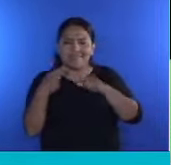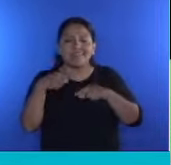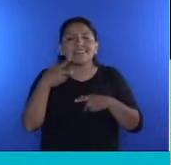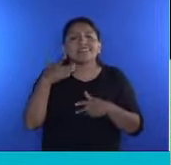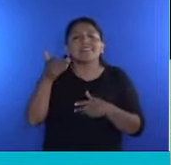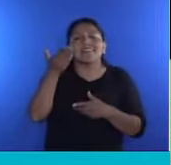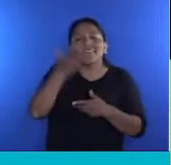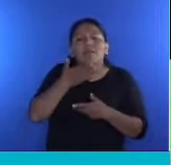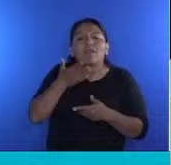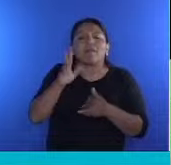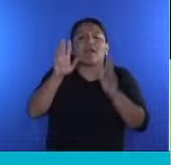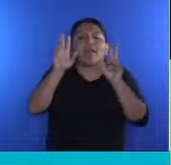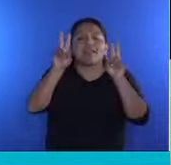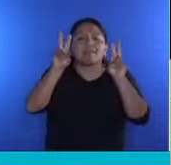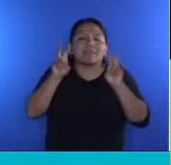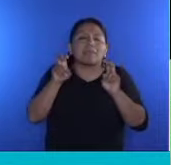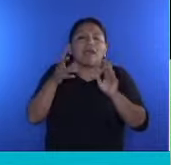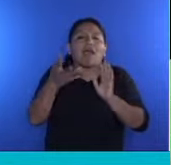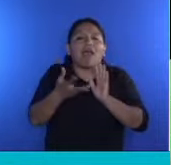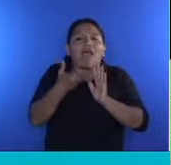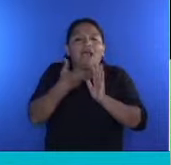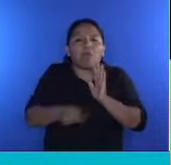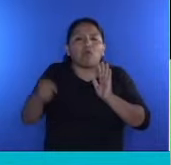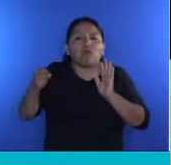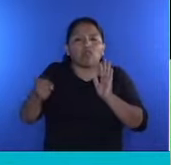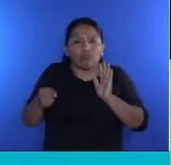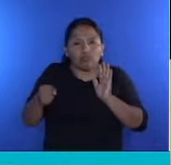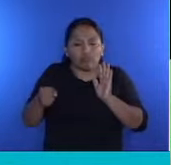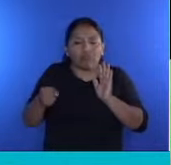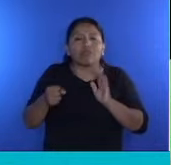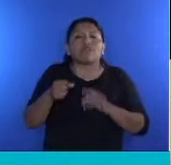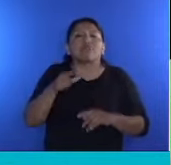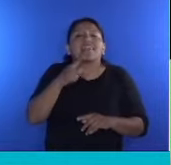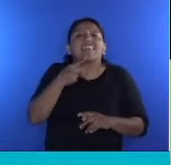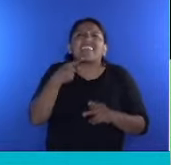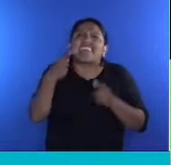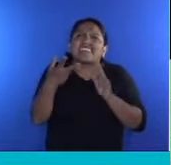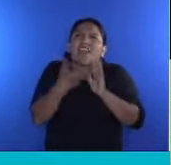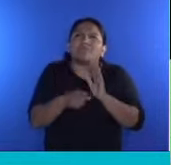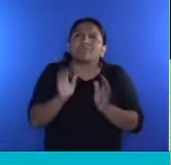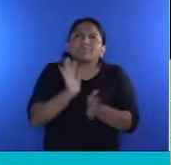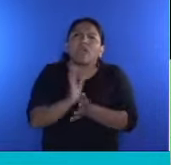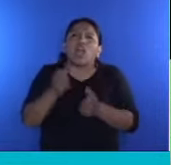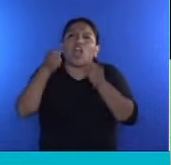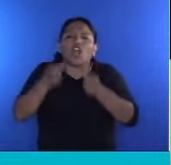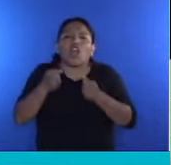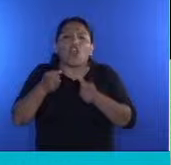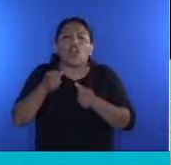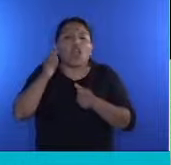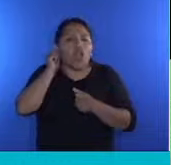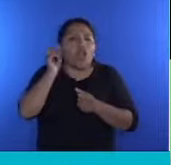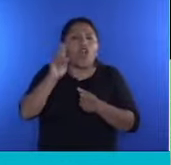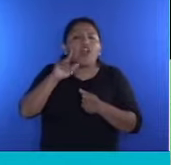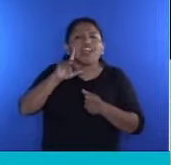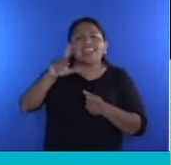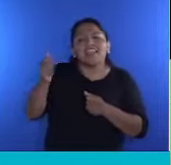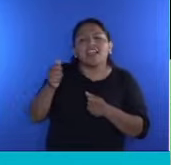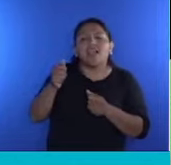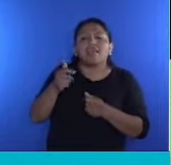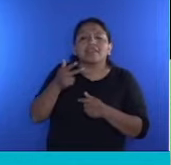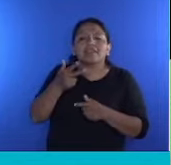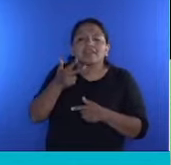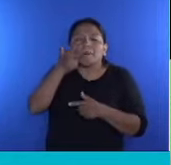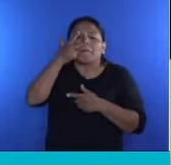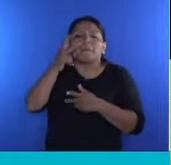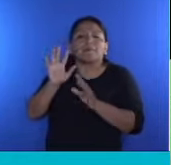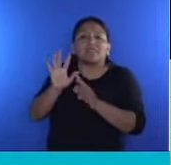aborto, y decía, el aborto es un capricho gorila y burgués. Compañeras, cada aborto